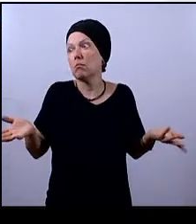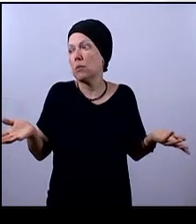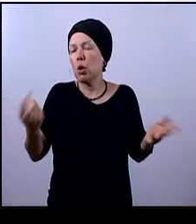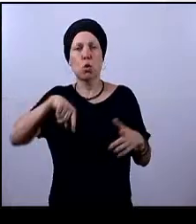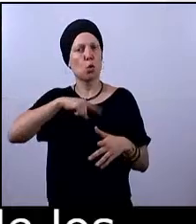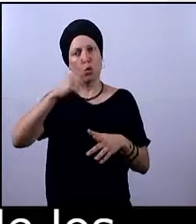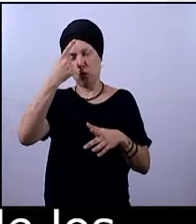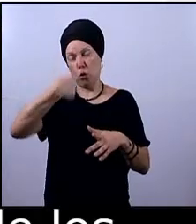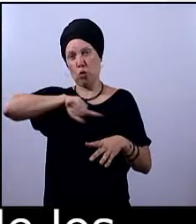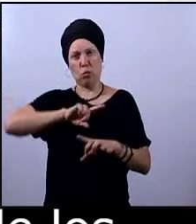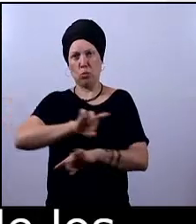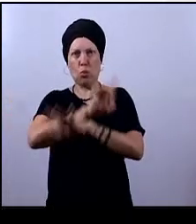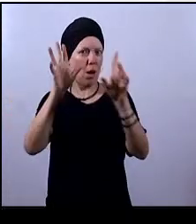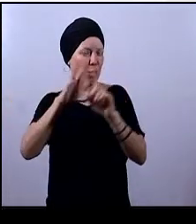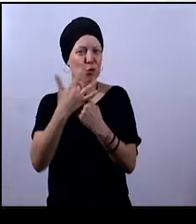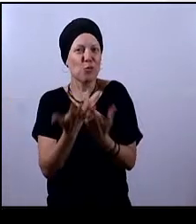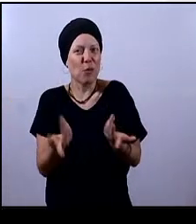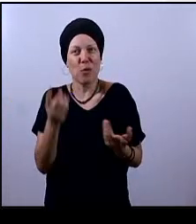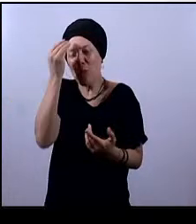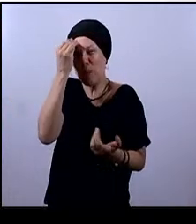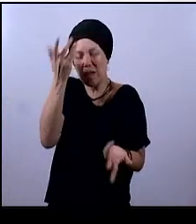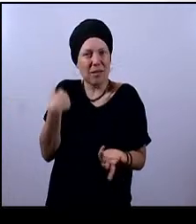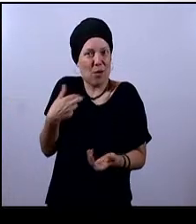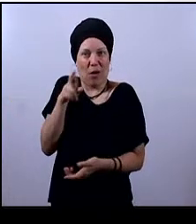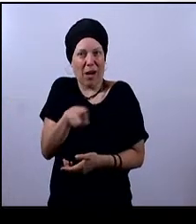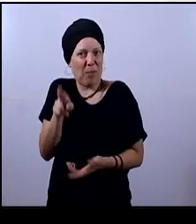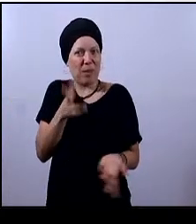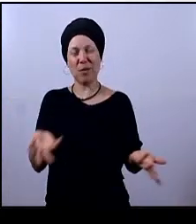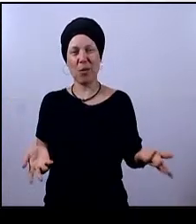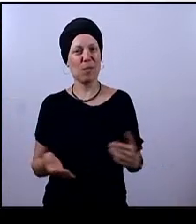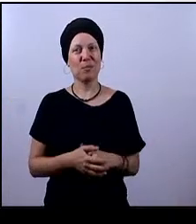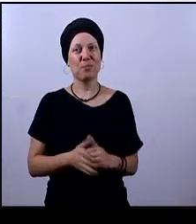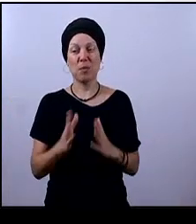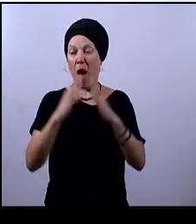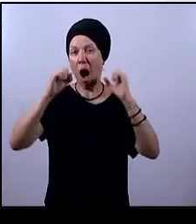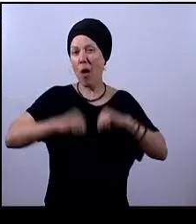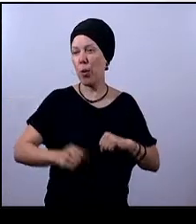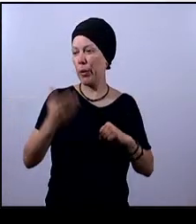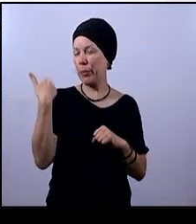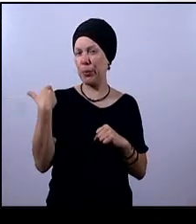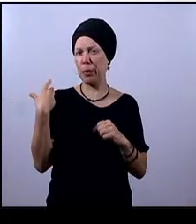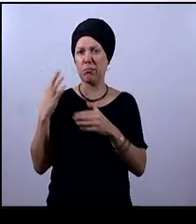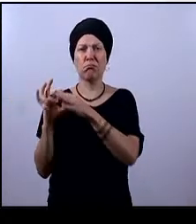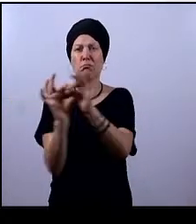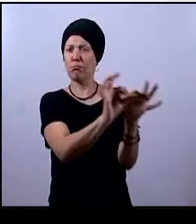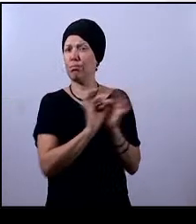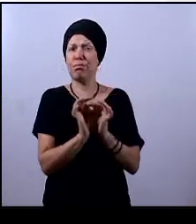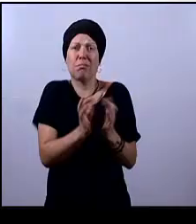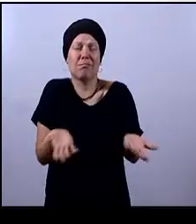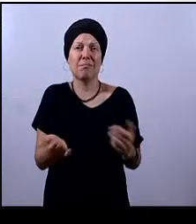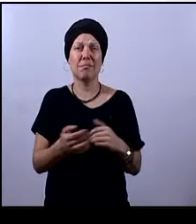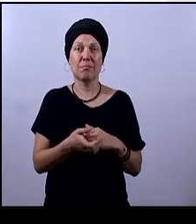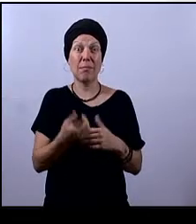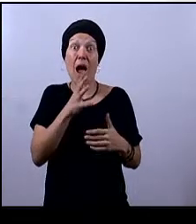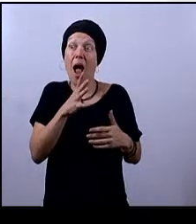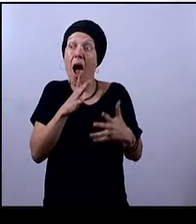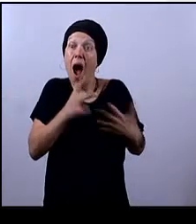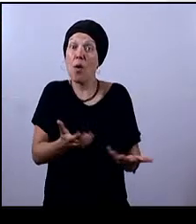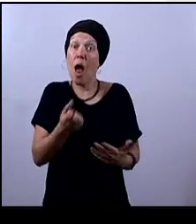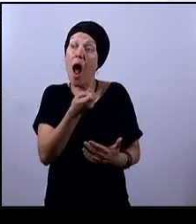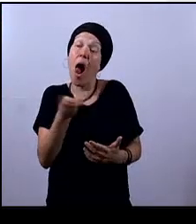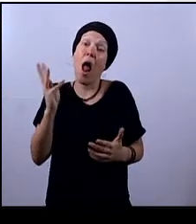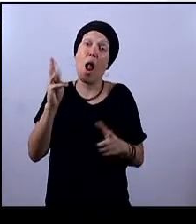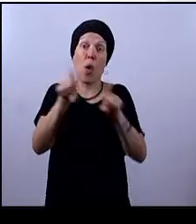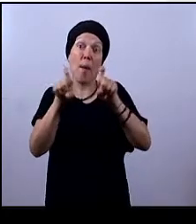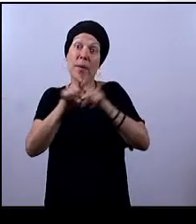tenemos muy claro es la situación. Piensen, y vuelvo a repetirla, un acuerdo suscrito por unanimidad que incumplen ahora una serie